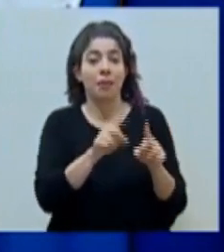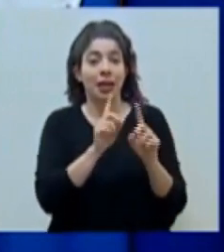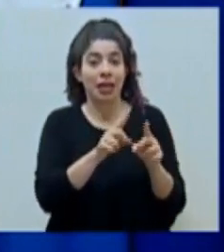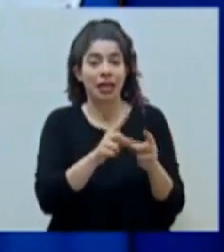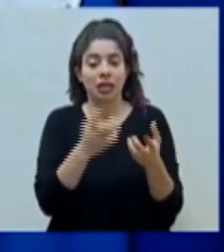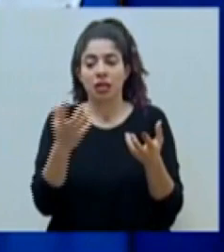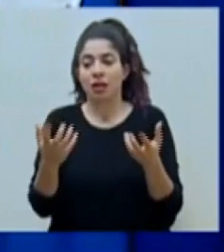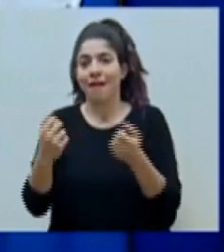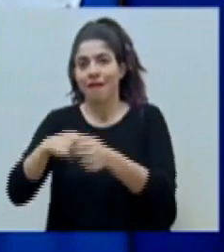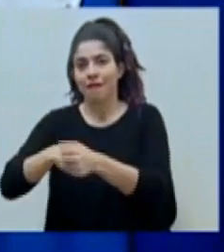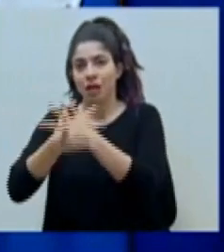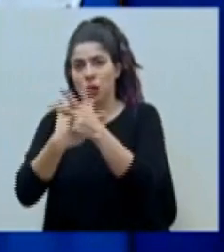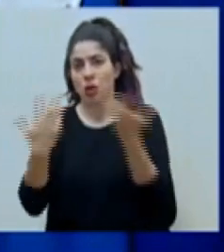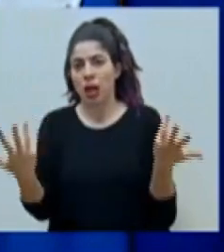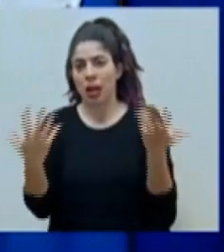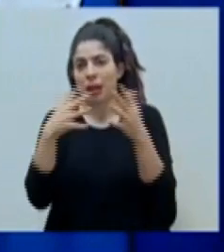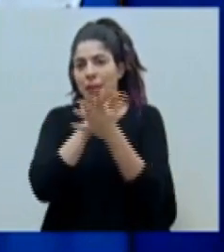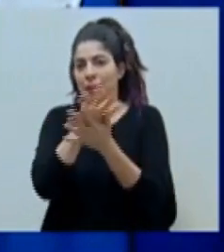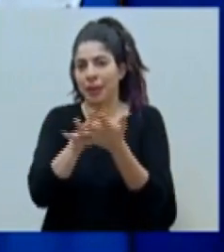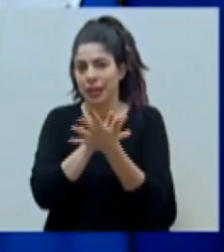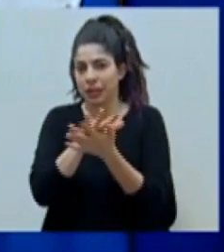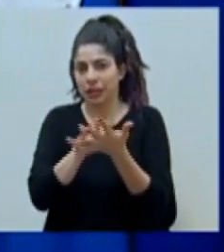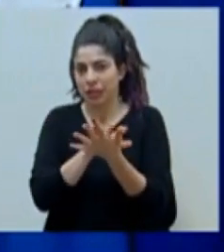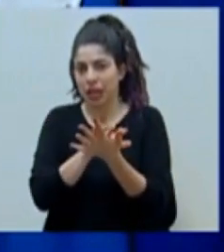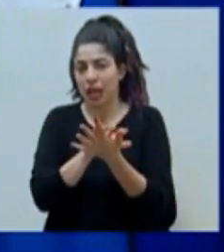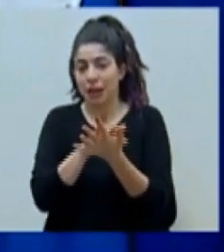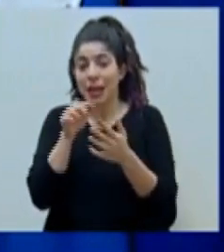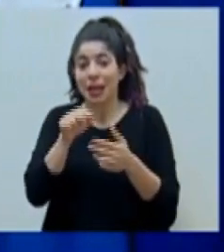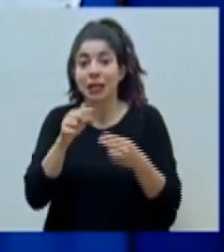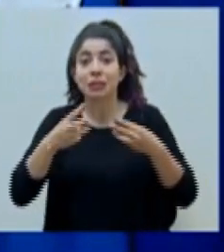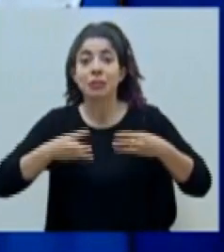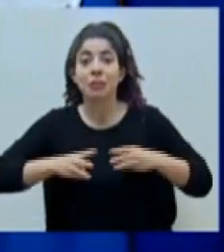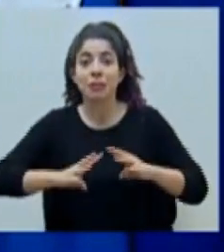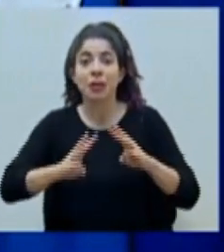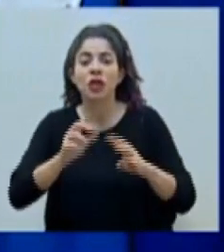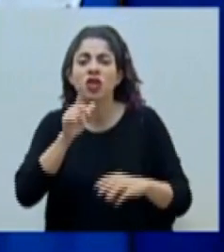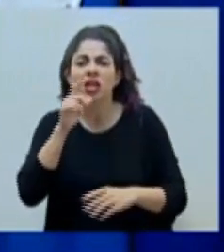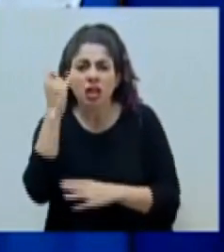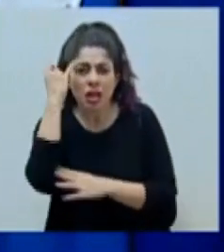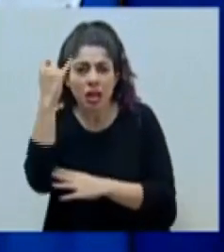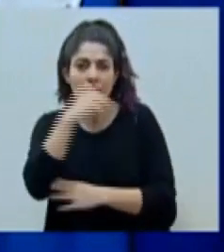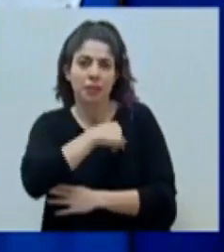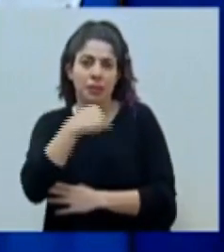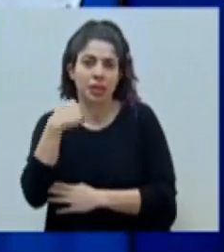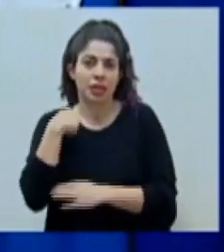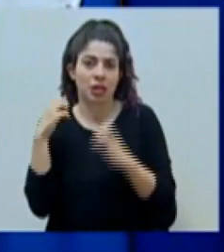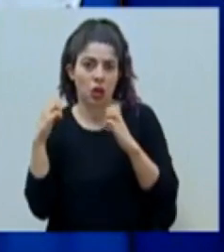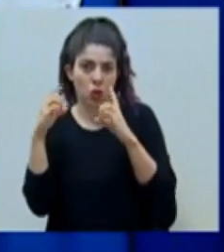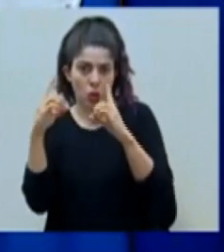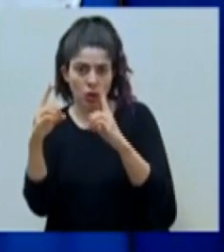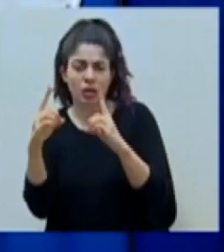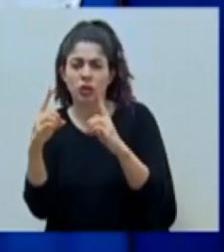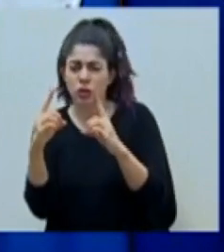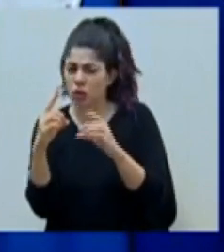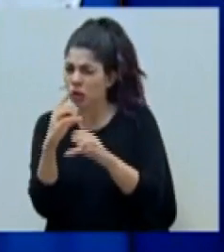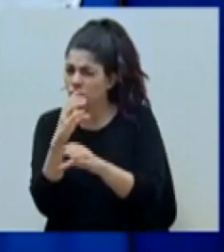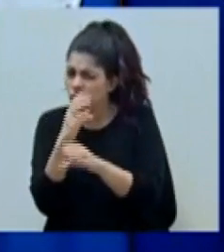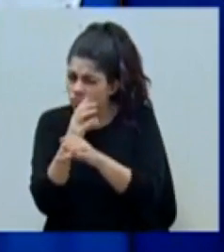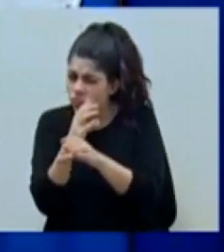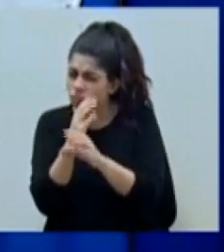con la virtualidad en una metodología que ha trabajado el Ministerio de Educación con